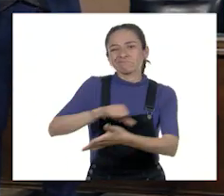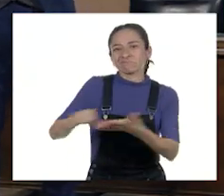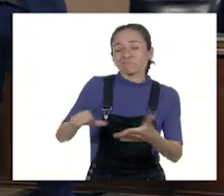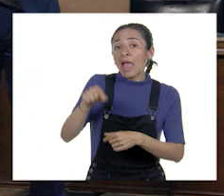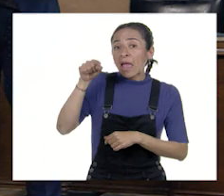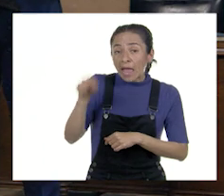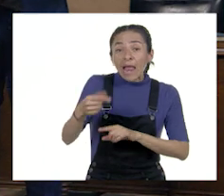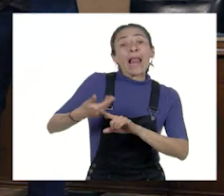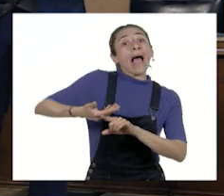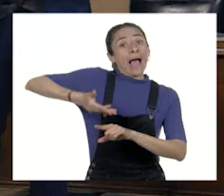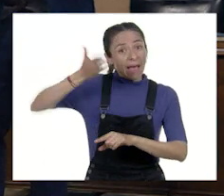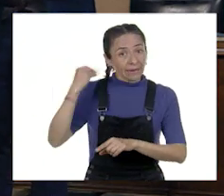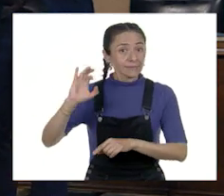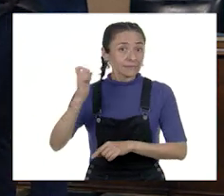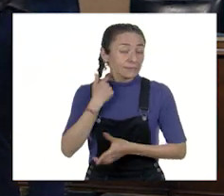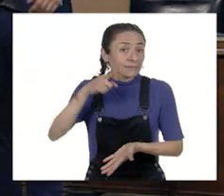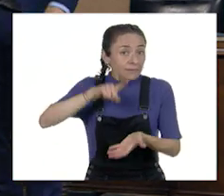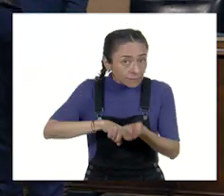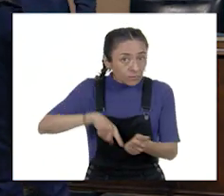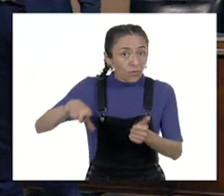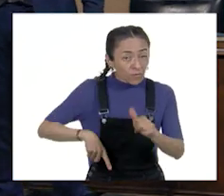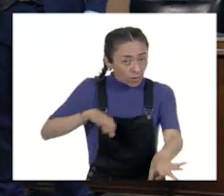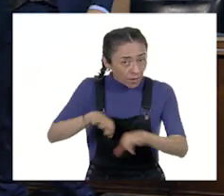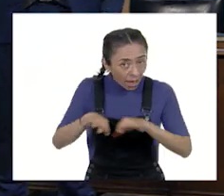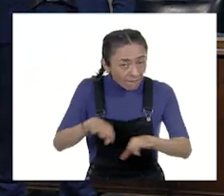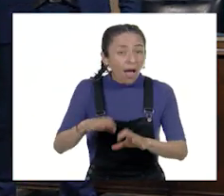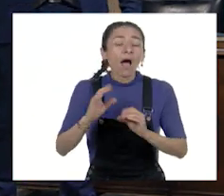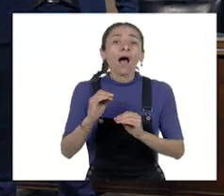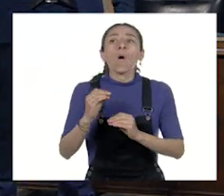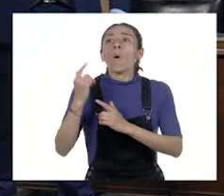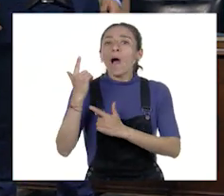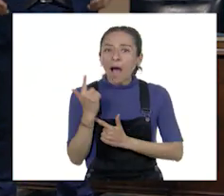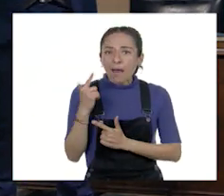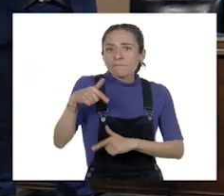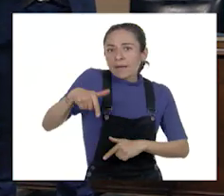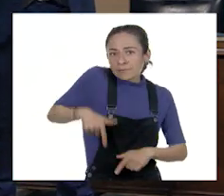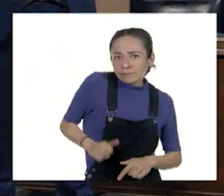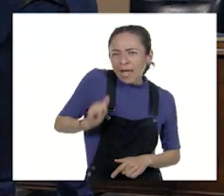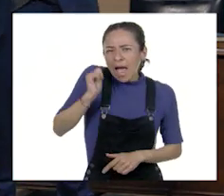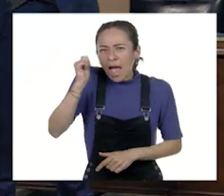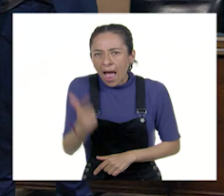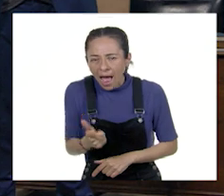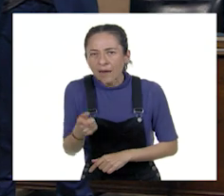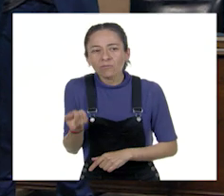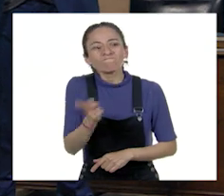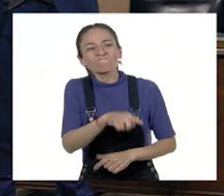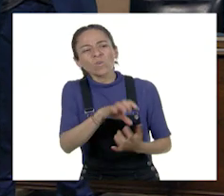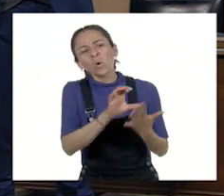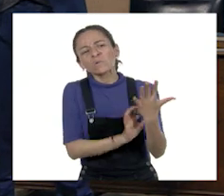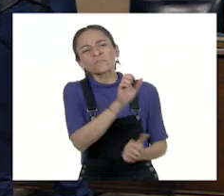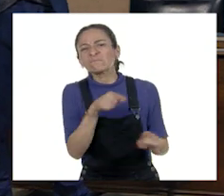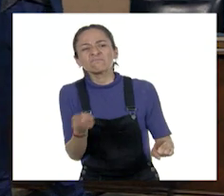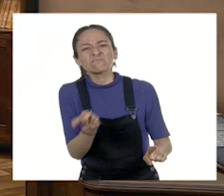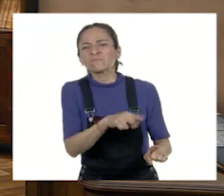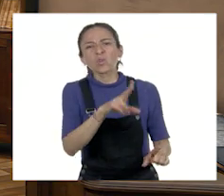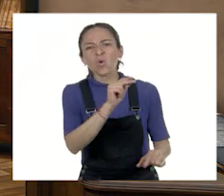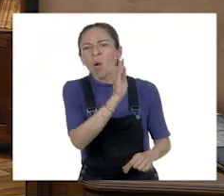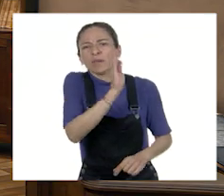colaborado en empleos públicos o con armas a los gobiernos o facciones que estuvieran en contra de la causa constitucionalista.